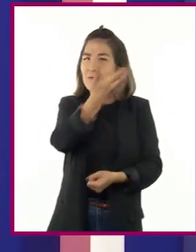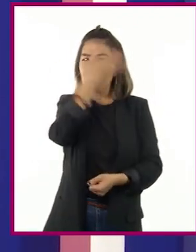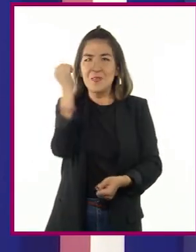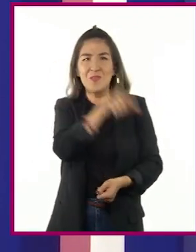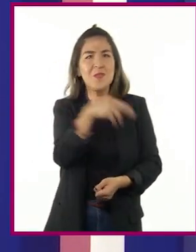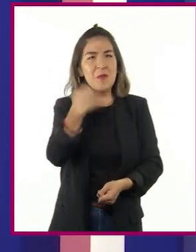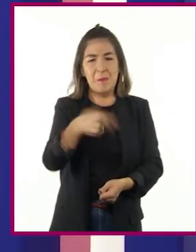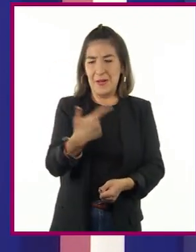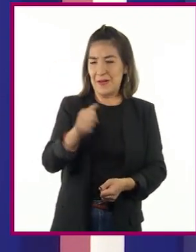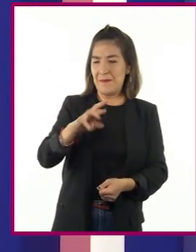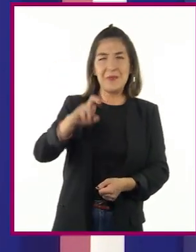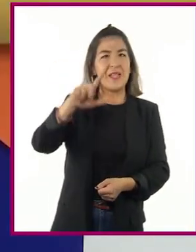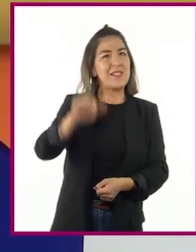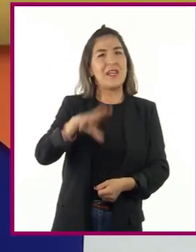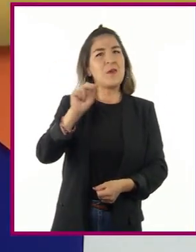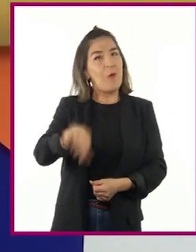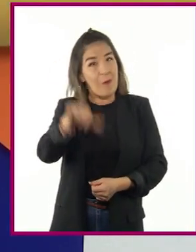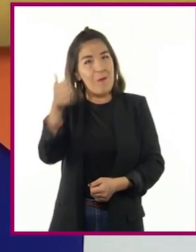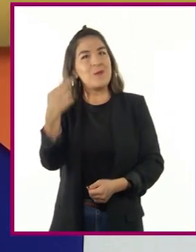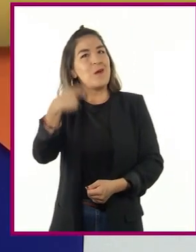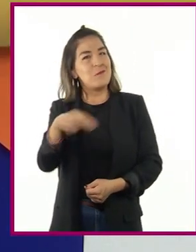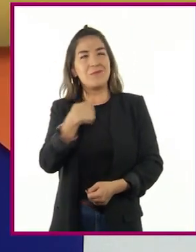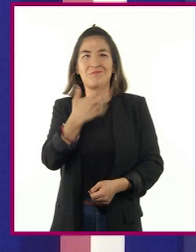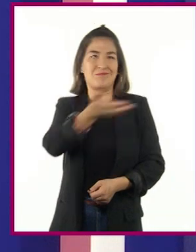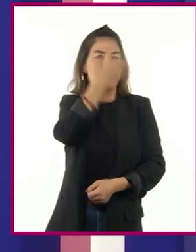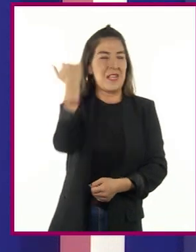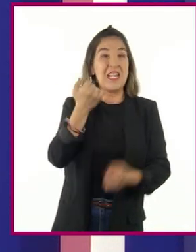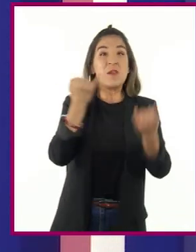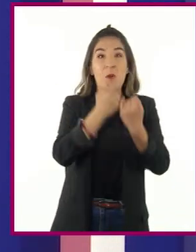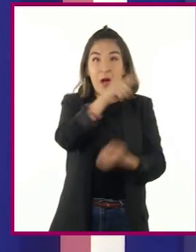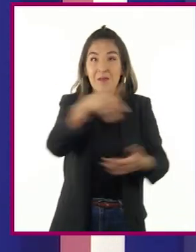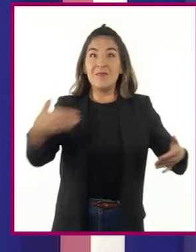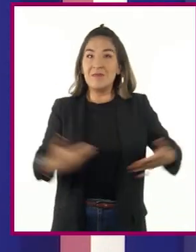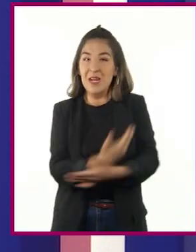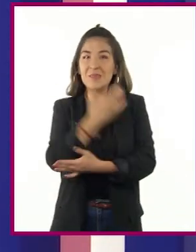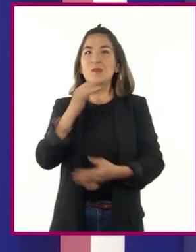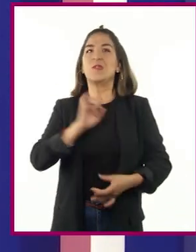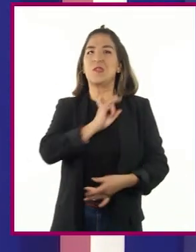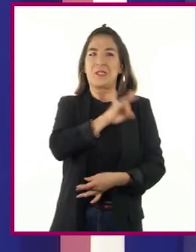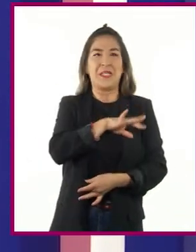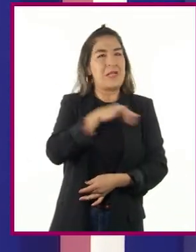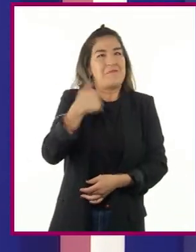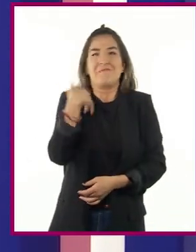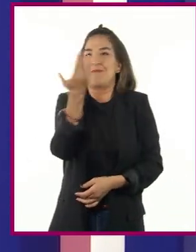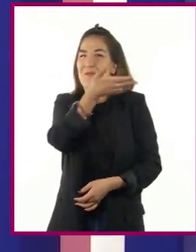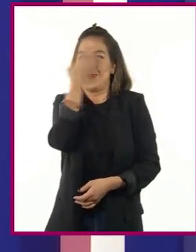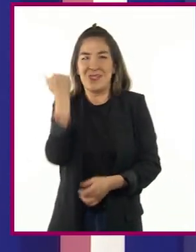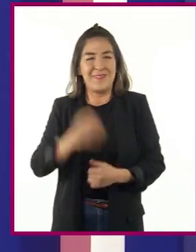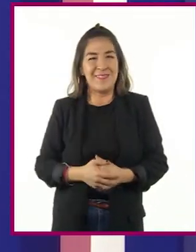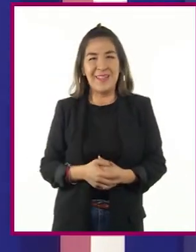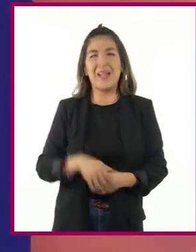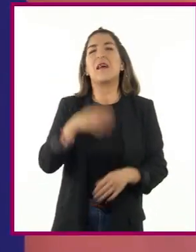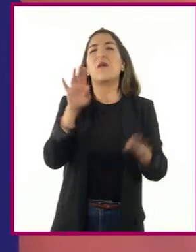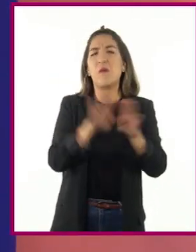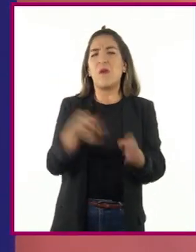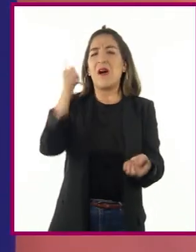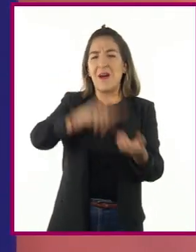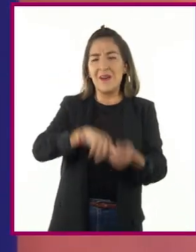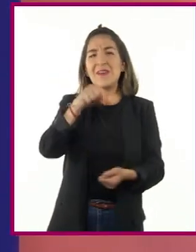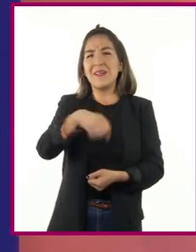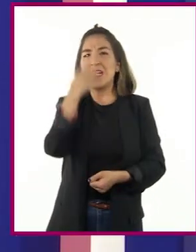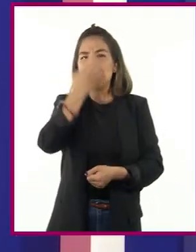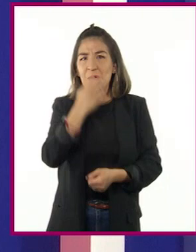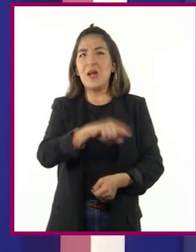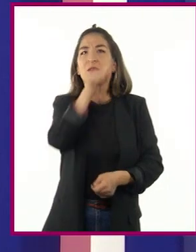era Gabriela Mistral, profesora, como tampoco sabía que nació en Chile. Como en nuestro país hay varias escuelas que llevan su